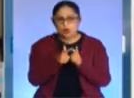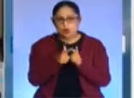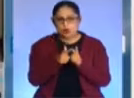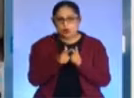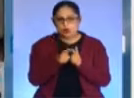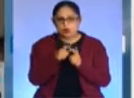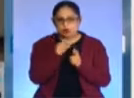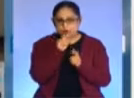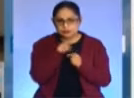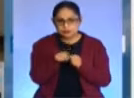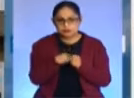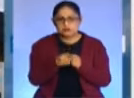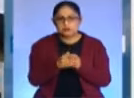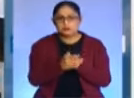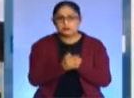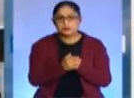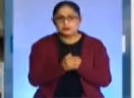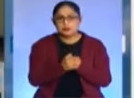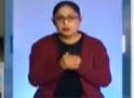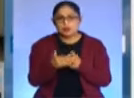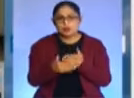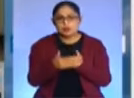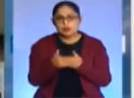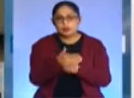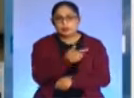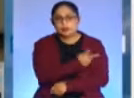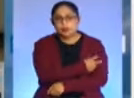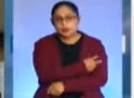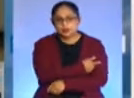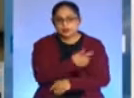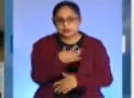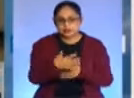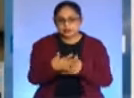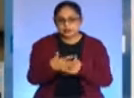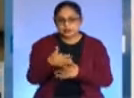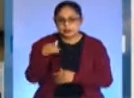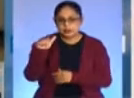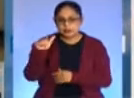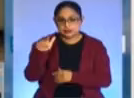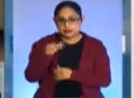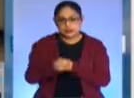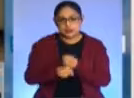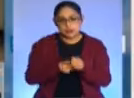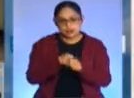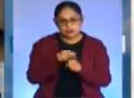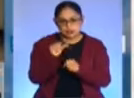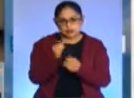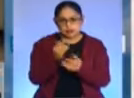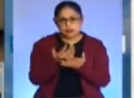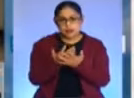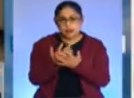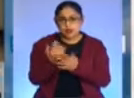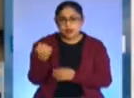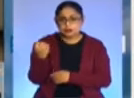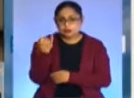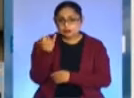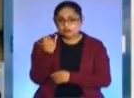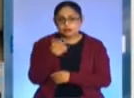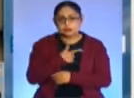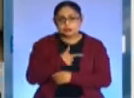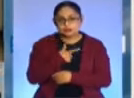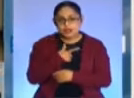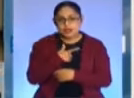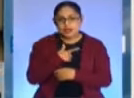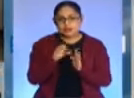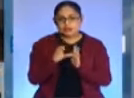ahorita contemplado. Ya viene la vacunación para los de 15 a 17, nada más hay que esperar ya la autorización y el comunicado